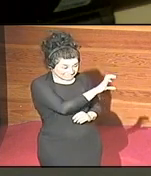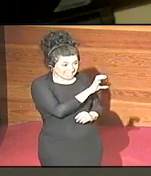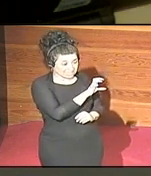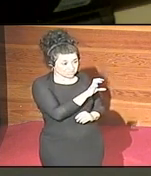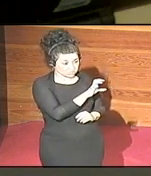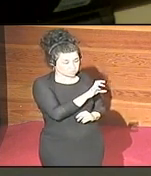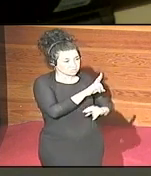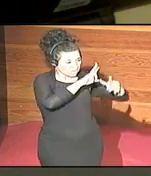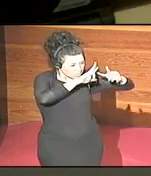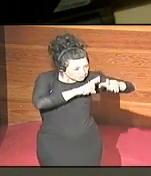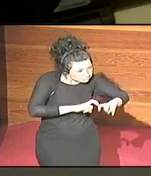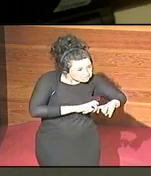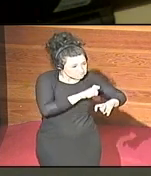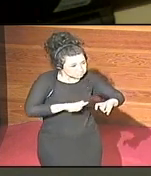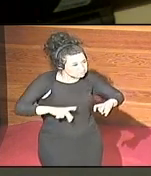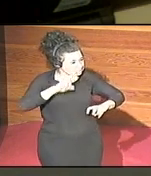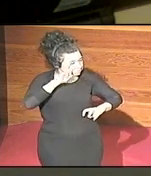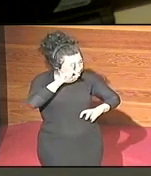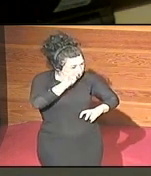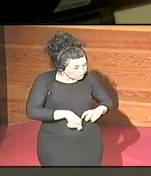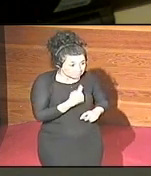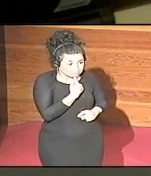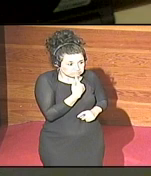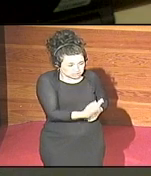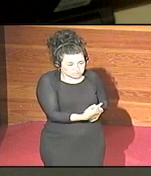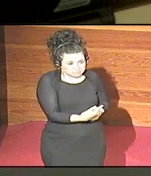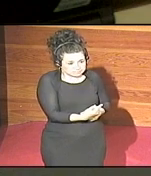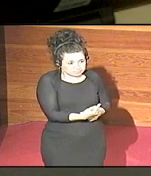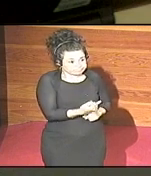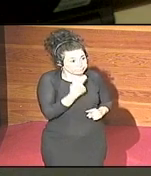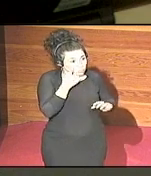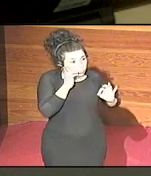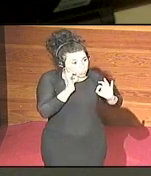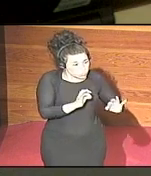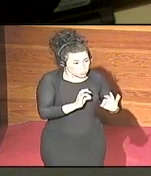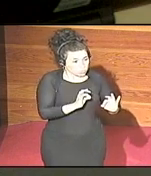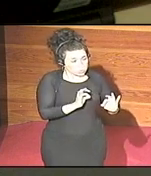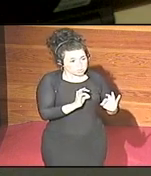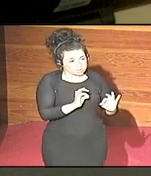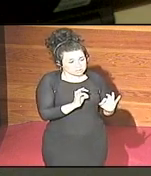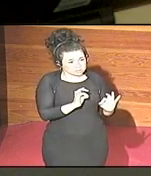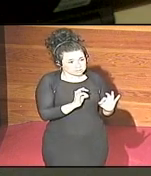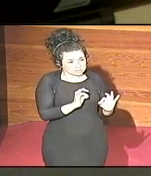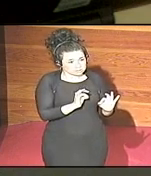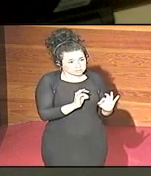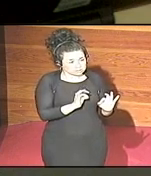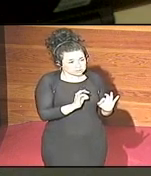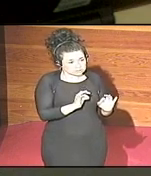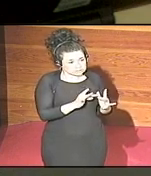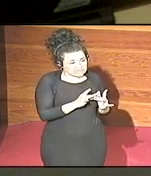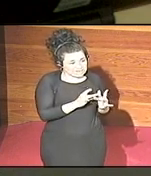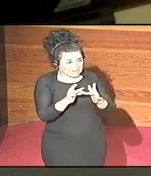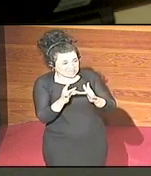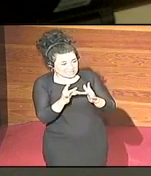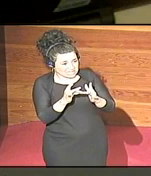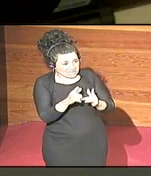y analistas y expertos iban advirtiendo a los líderes, en este